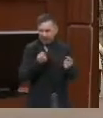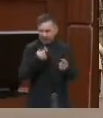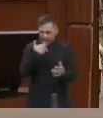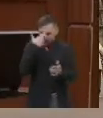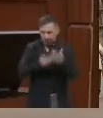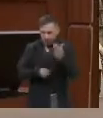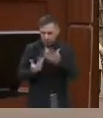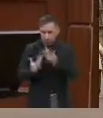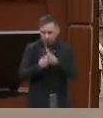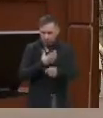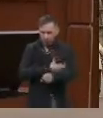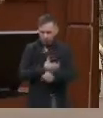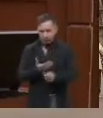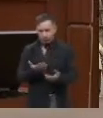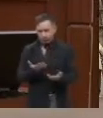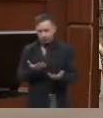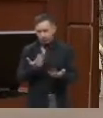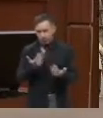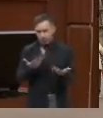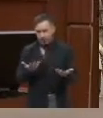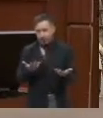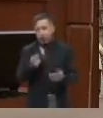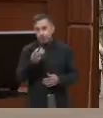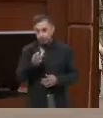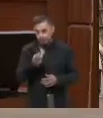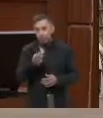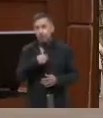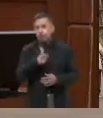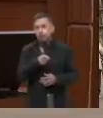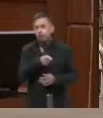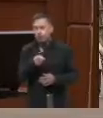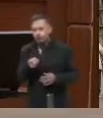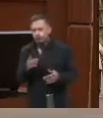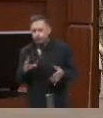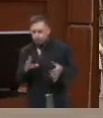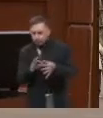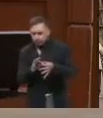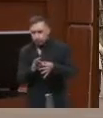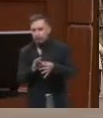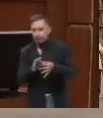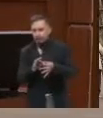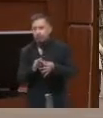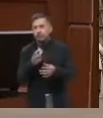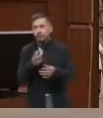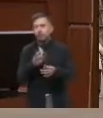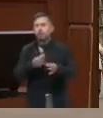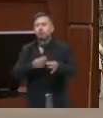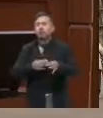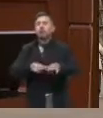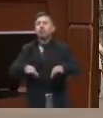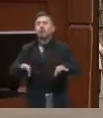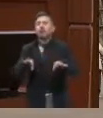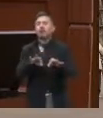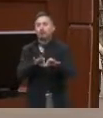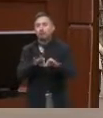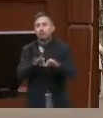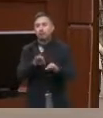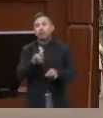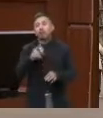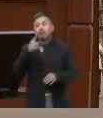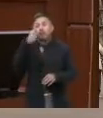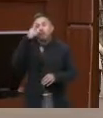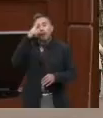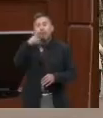la adminiculación de estos entre sí pues es tan importante y tan esencial para